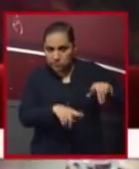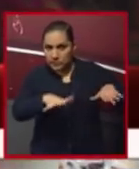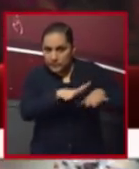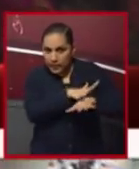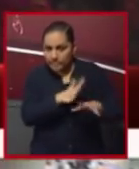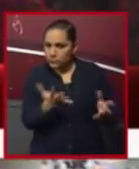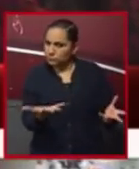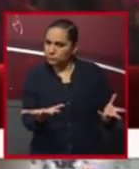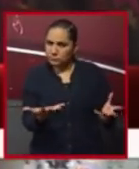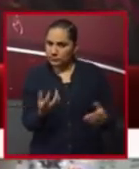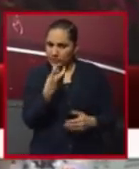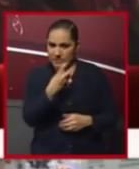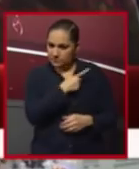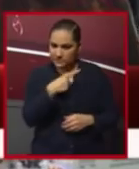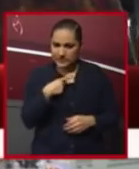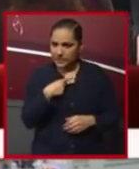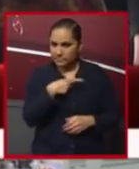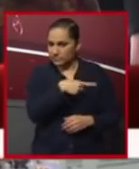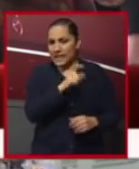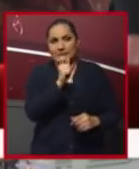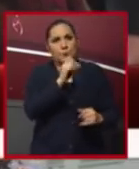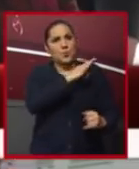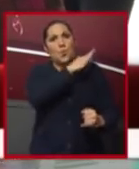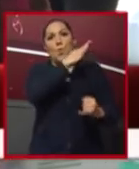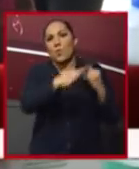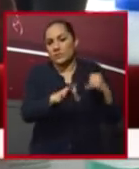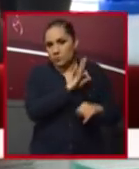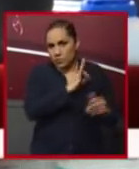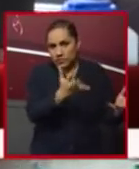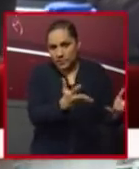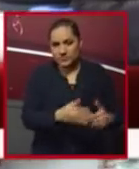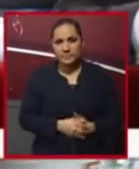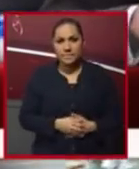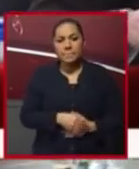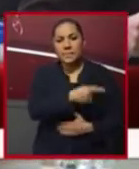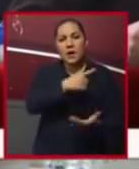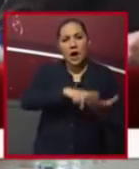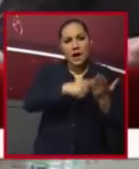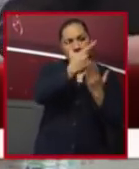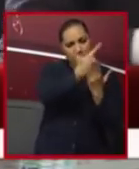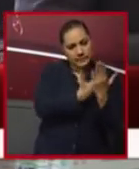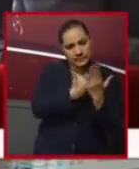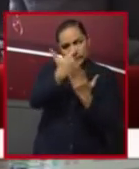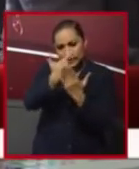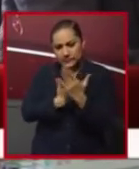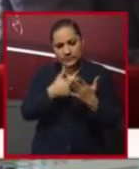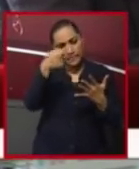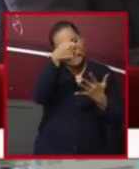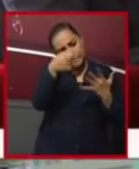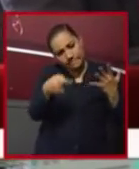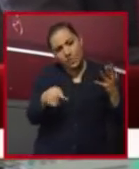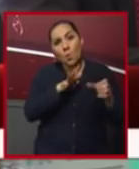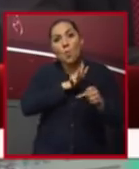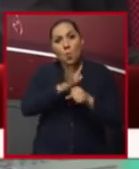El debate giró en torno a los delitos que se incluyen en el catálogo. Cada grupo parlamentario tuvo sus posturas.